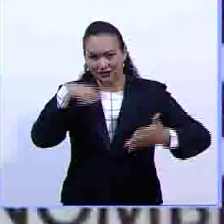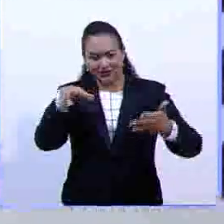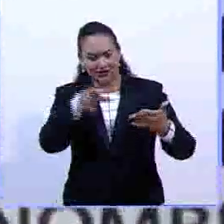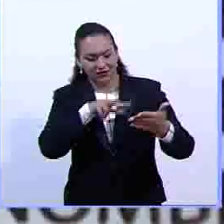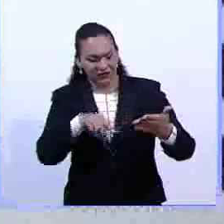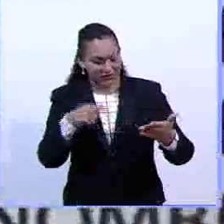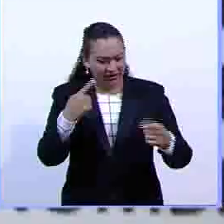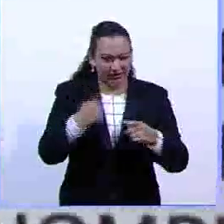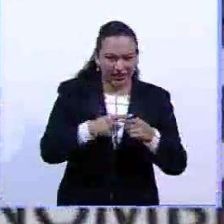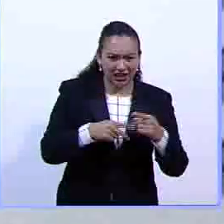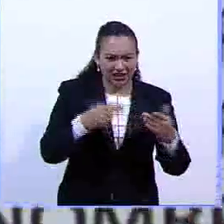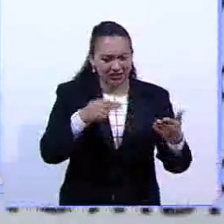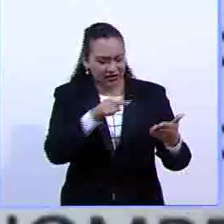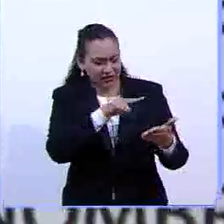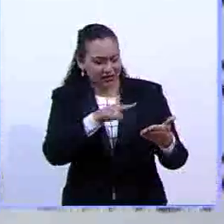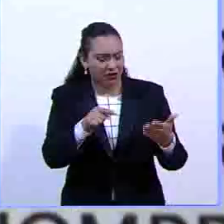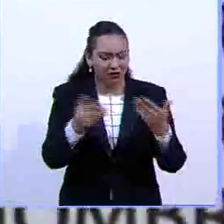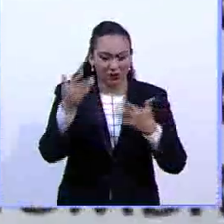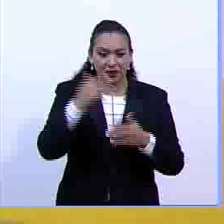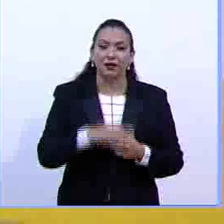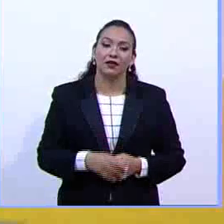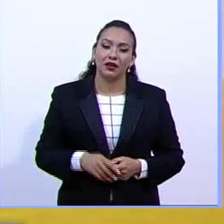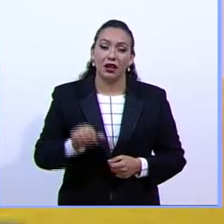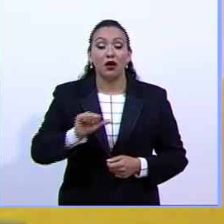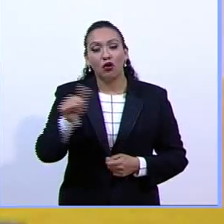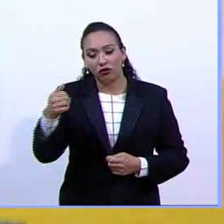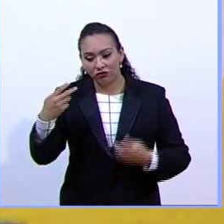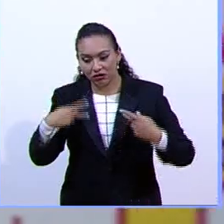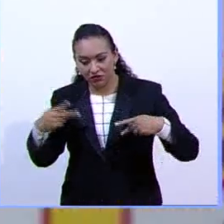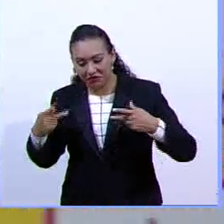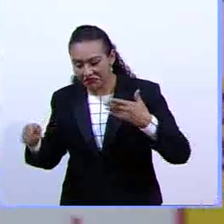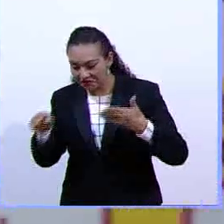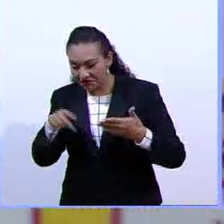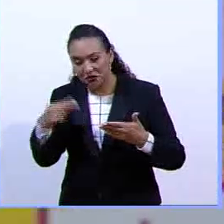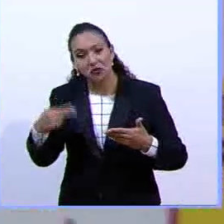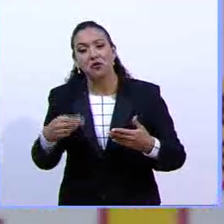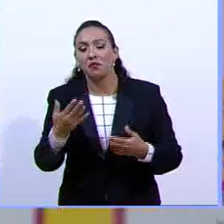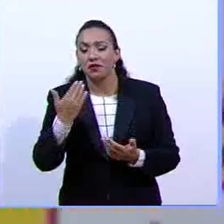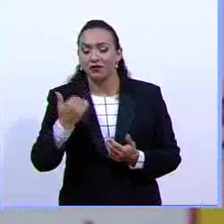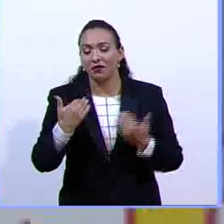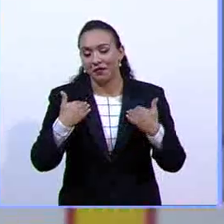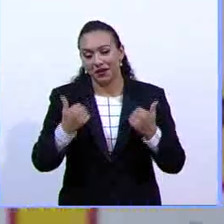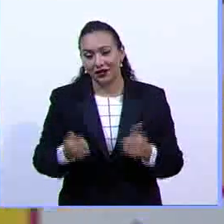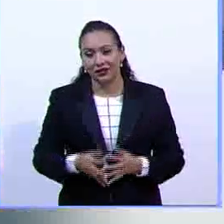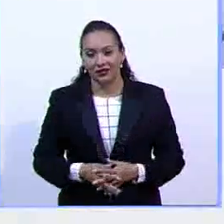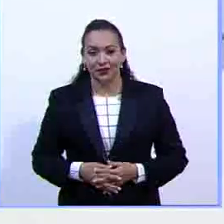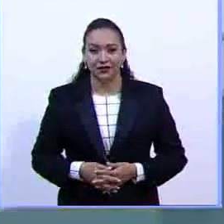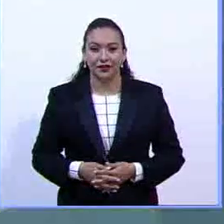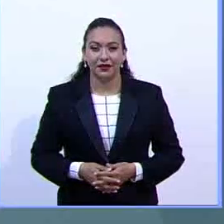una ventaja indebida sobre el resto de los contendientes.